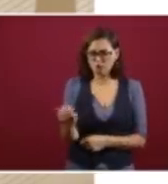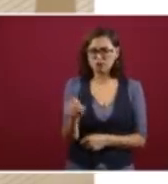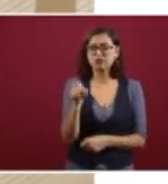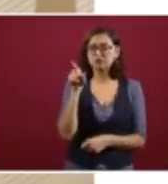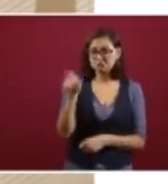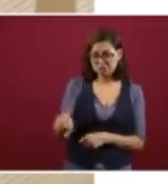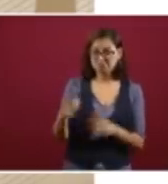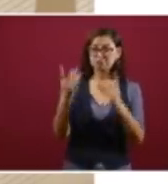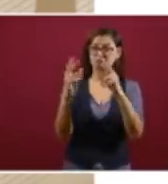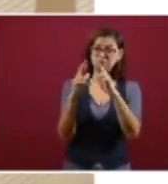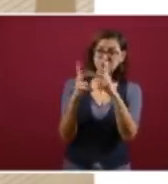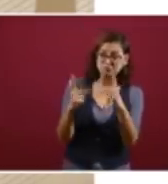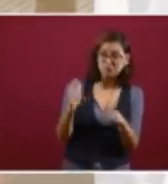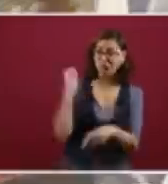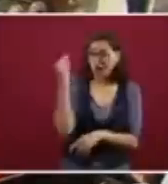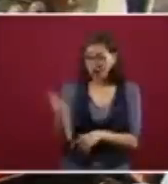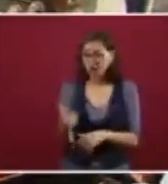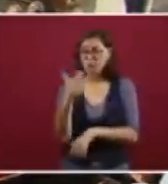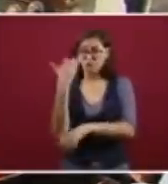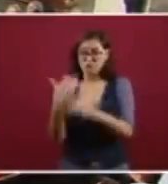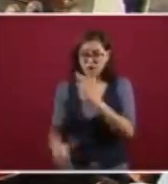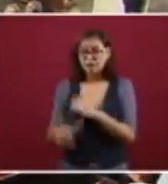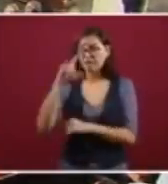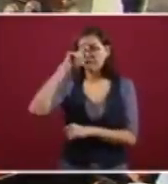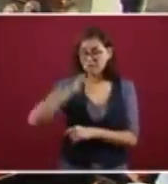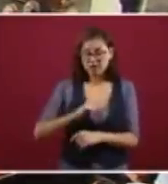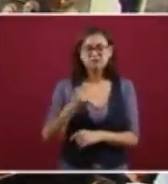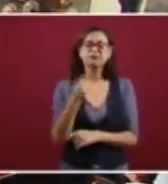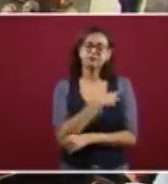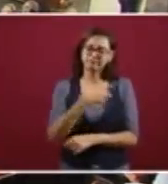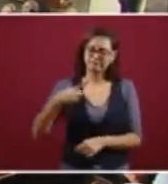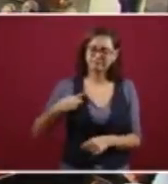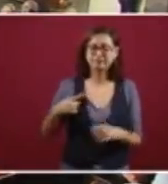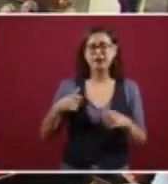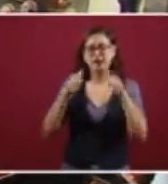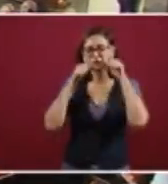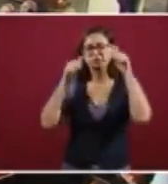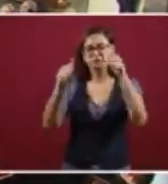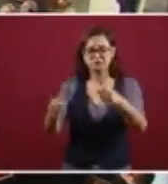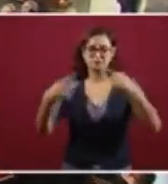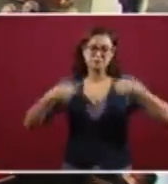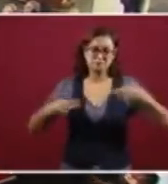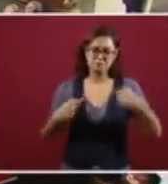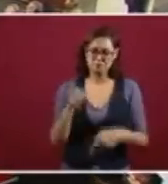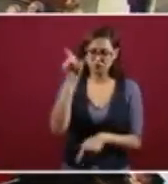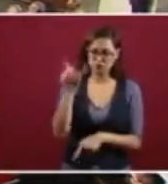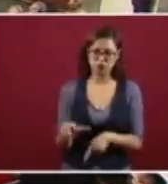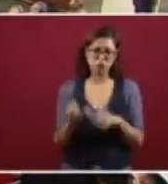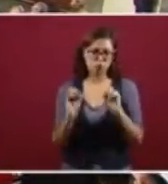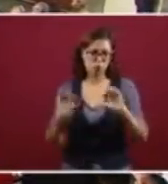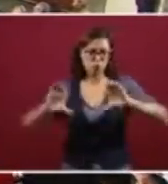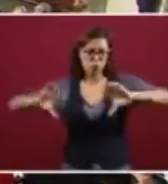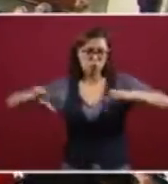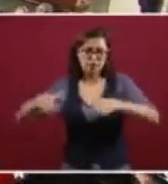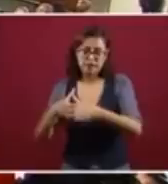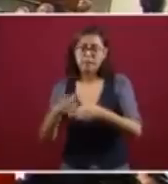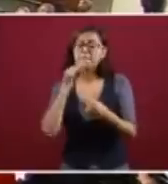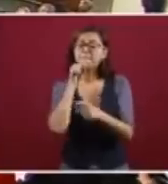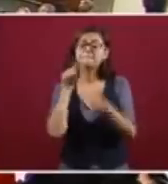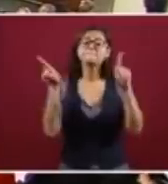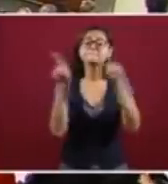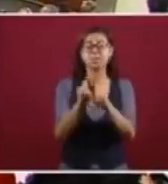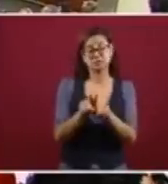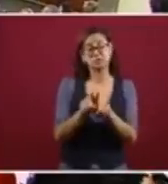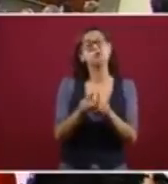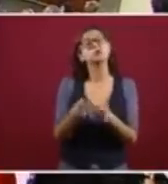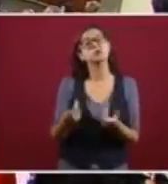ser atendida a la persona o a la comunidad. Se están aplicando los criterios de prioridad para dar mayor